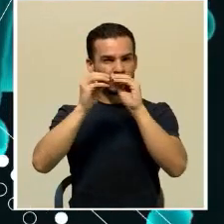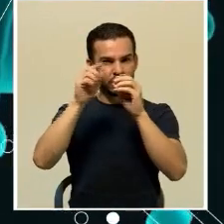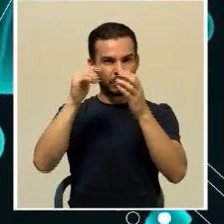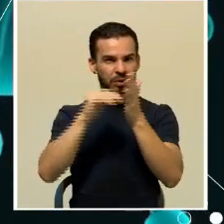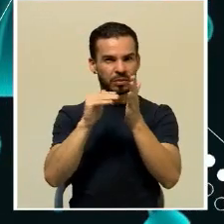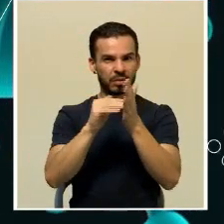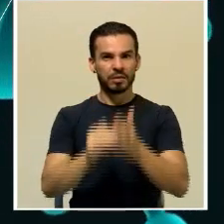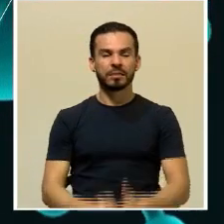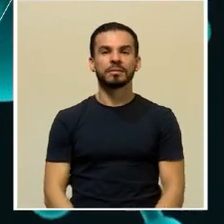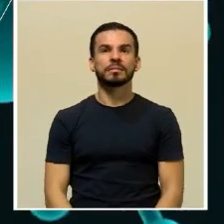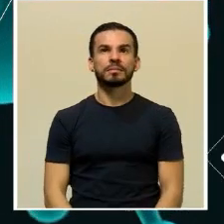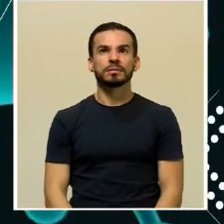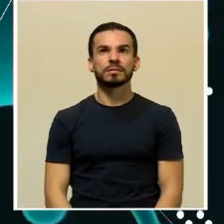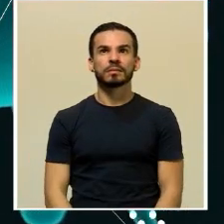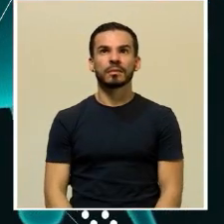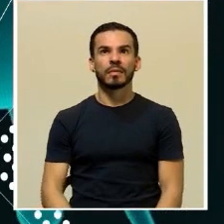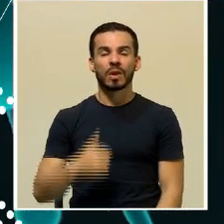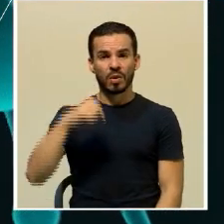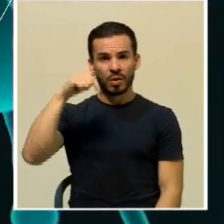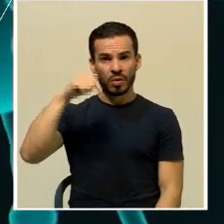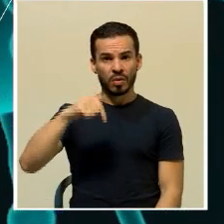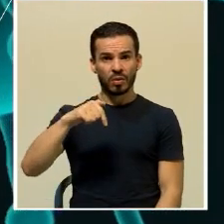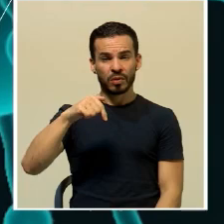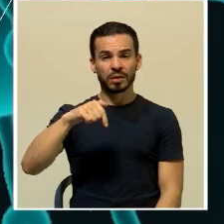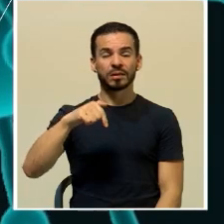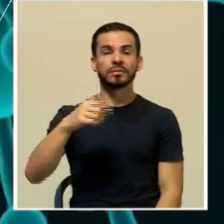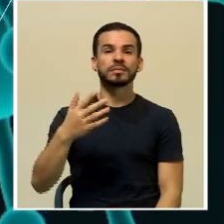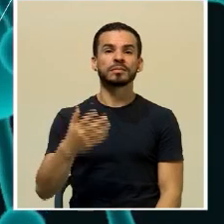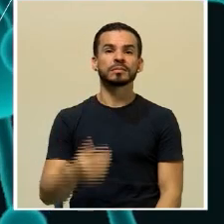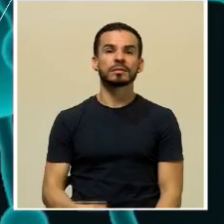cifras. Tenemos al día de hoy